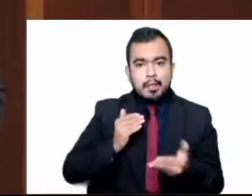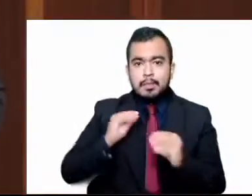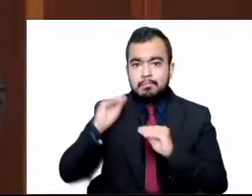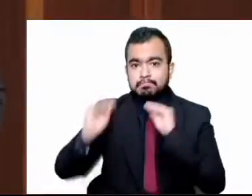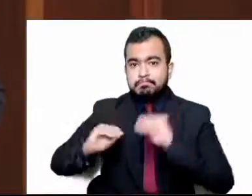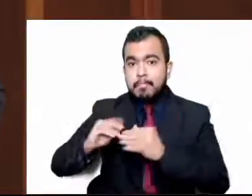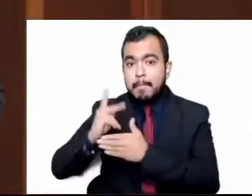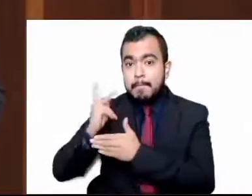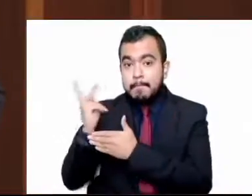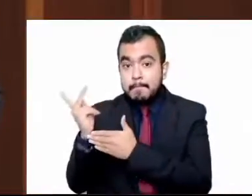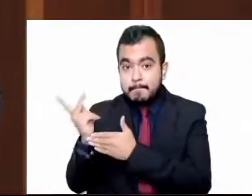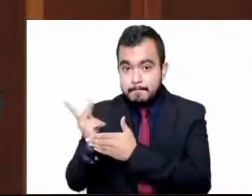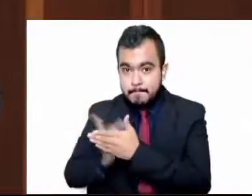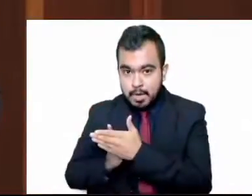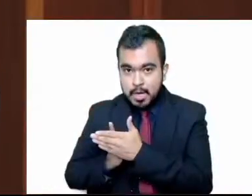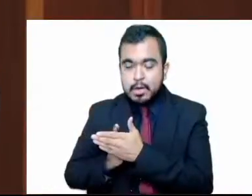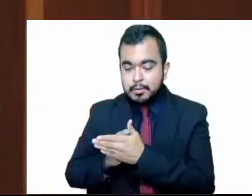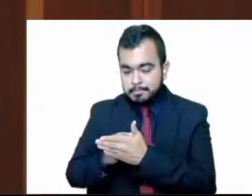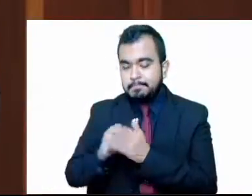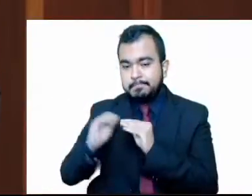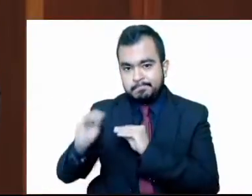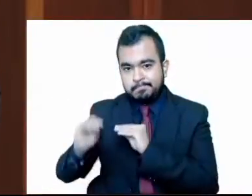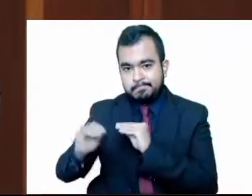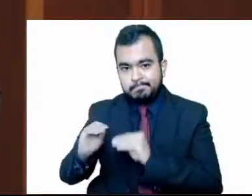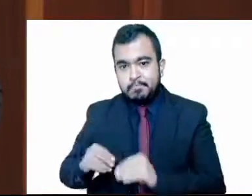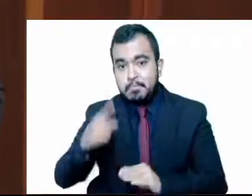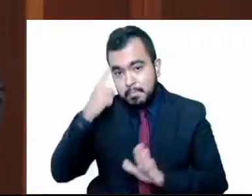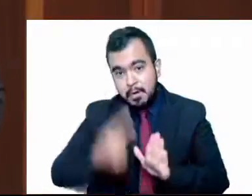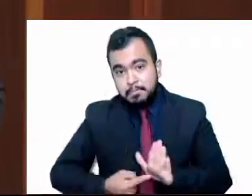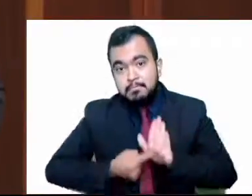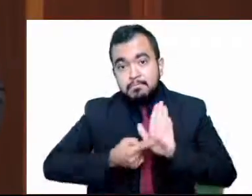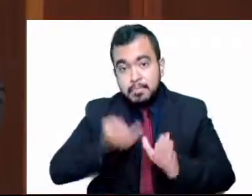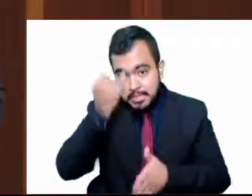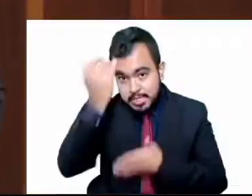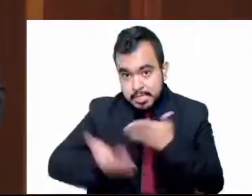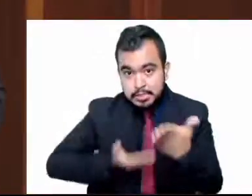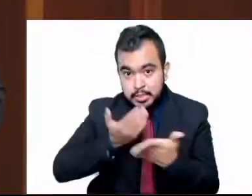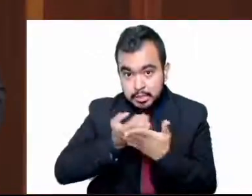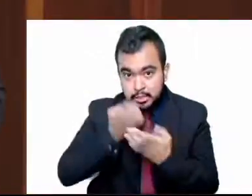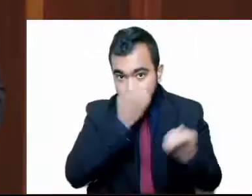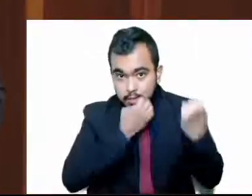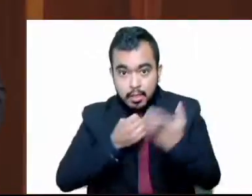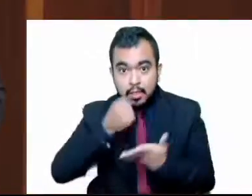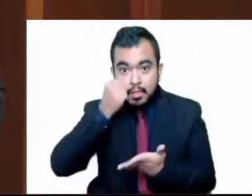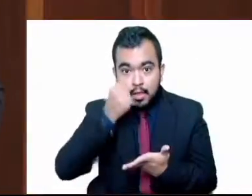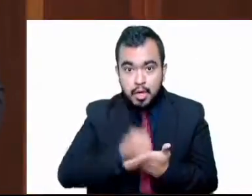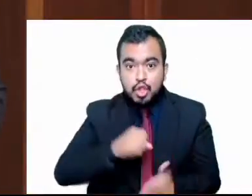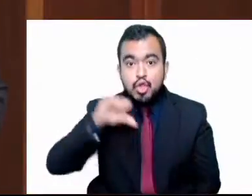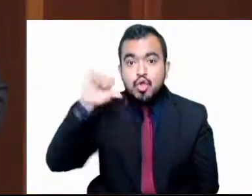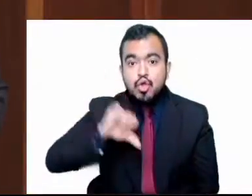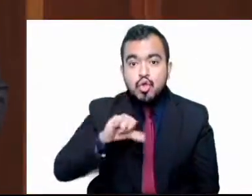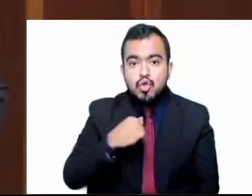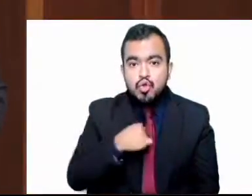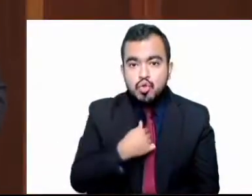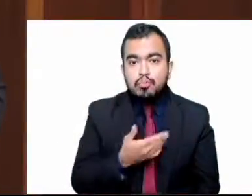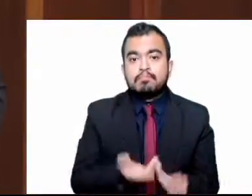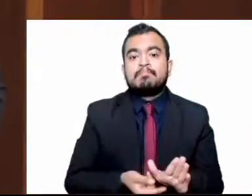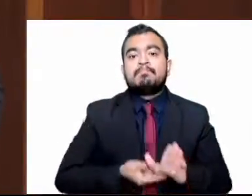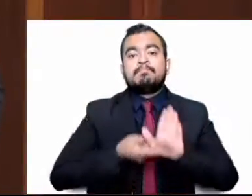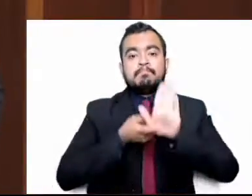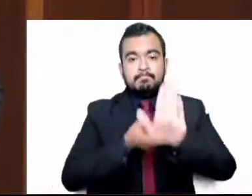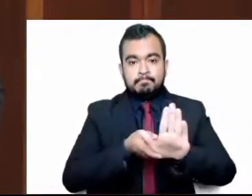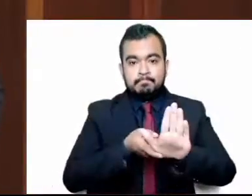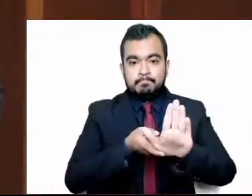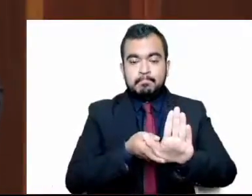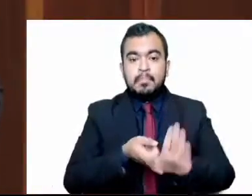la presentación de esta iniciativa con proyecto de decreto que hoy pongo a consideración de ustedes. El tema central de